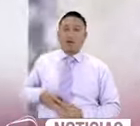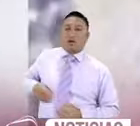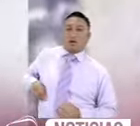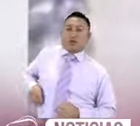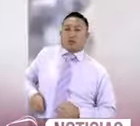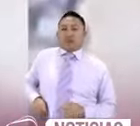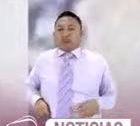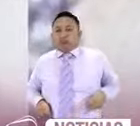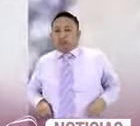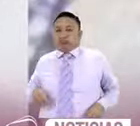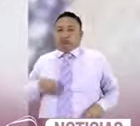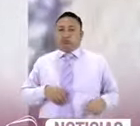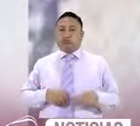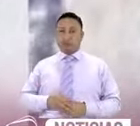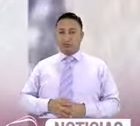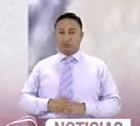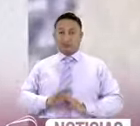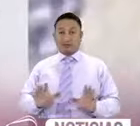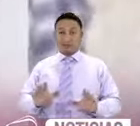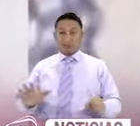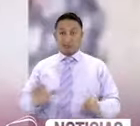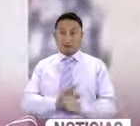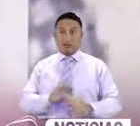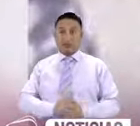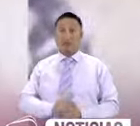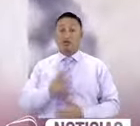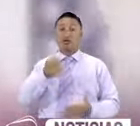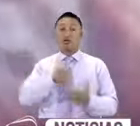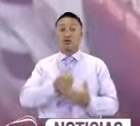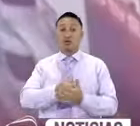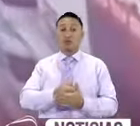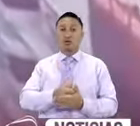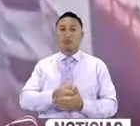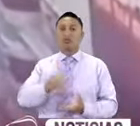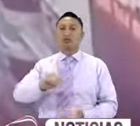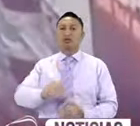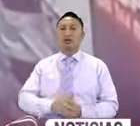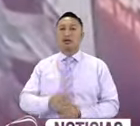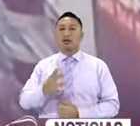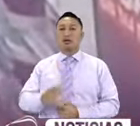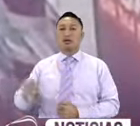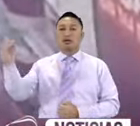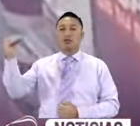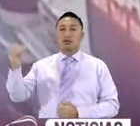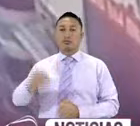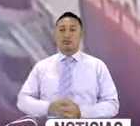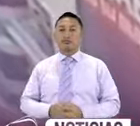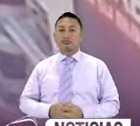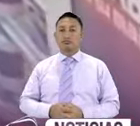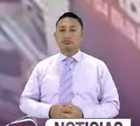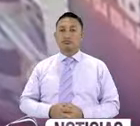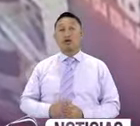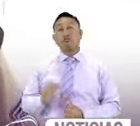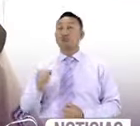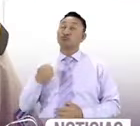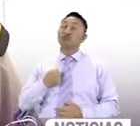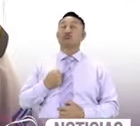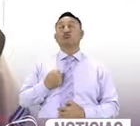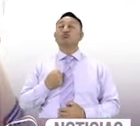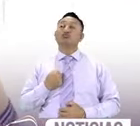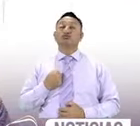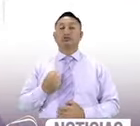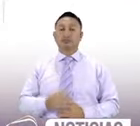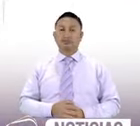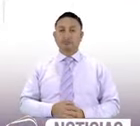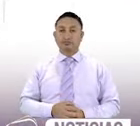cuando tienen todo lo necesario, compran lo menos costoso y abandonan la tienda y salen con la frente en alto. De acuerdo